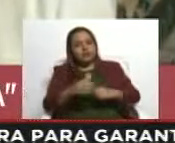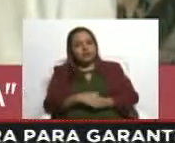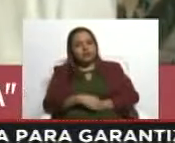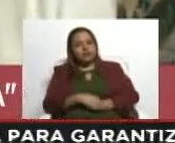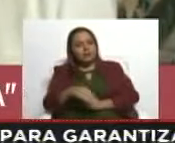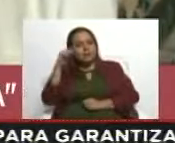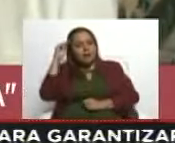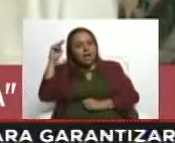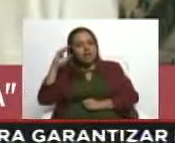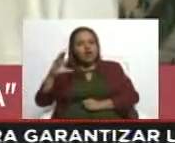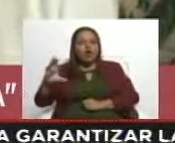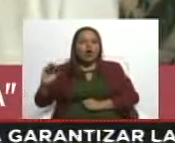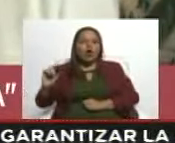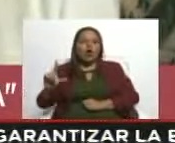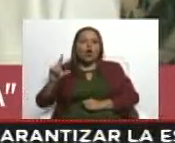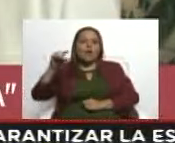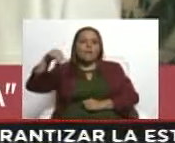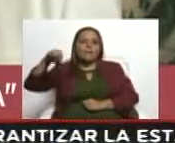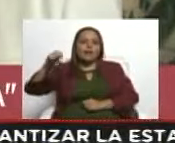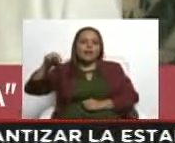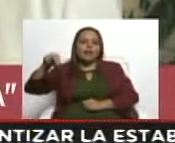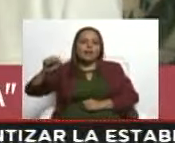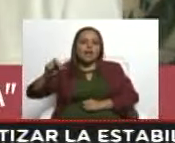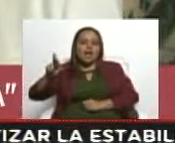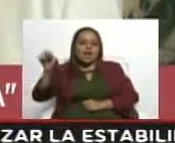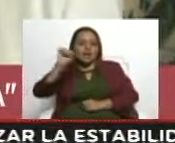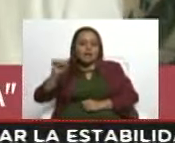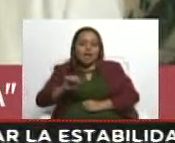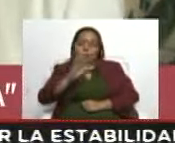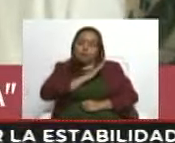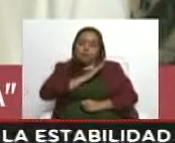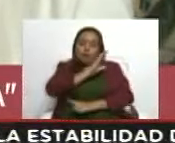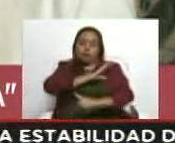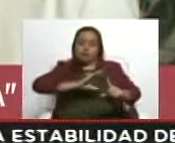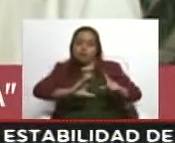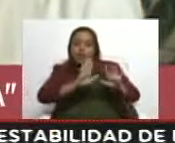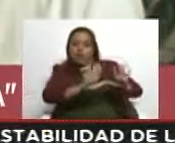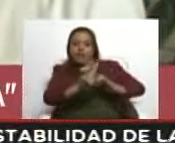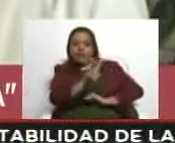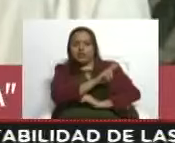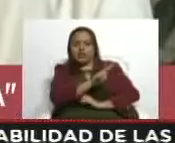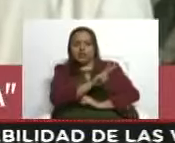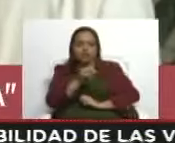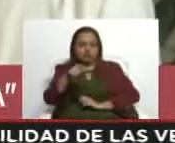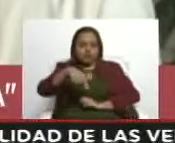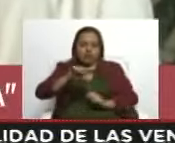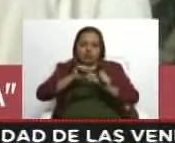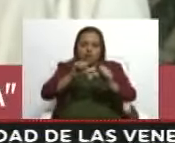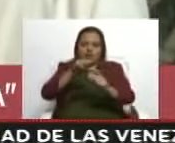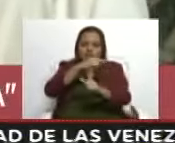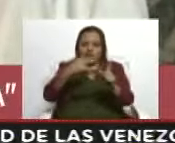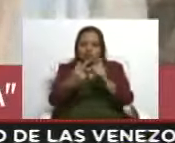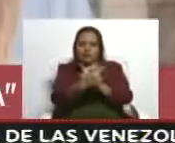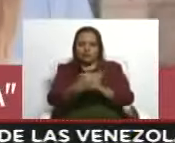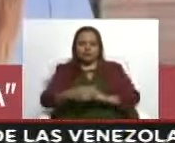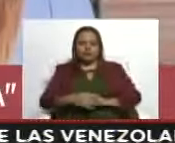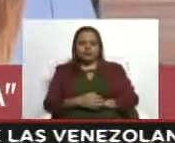Colmenares, patrimonio de nuestra patria, patrimonio cultural. Ustedes sigan con más de 360.